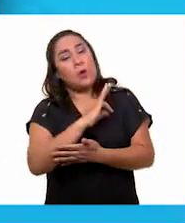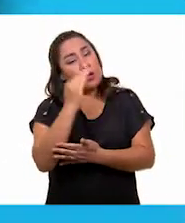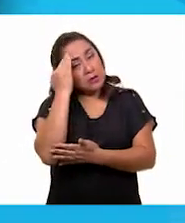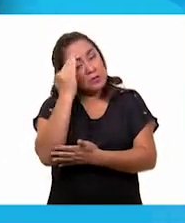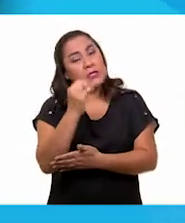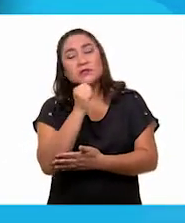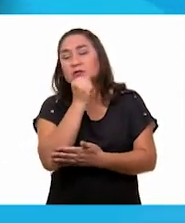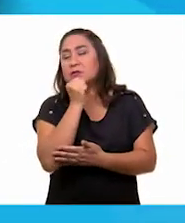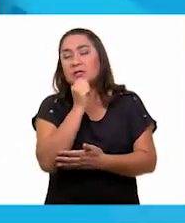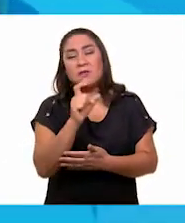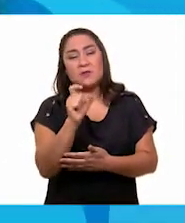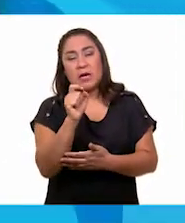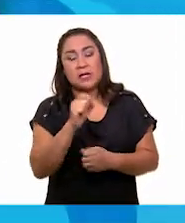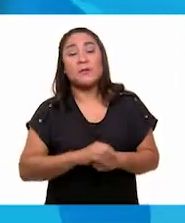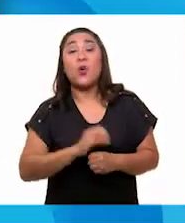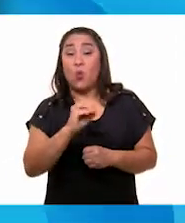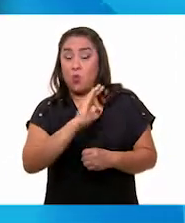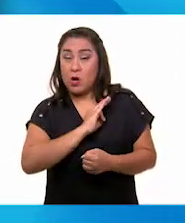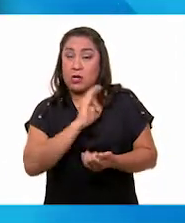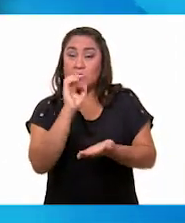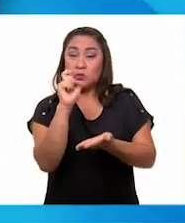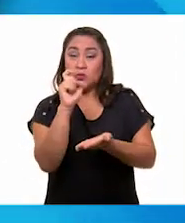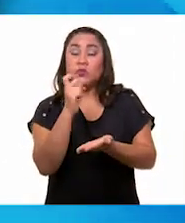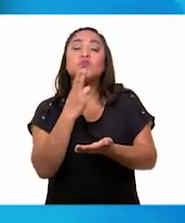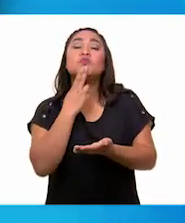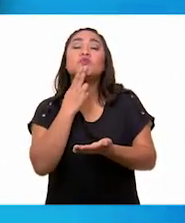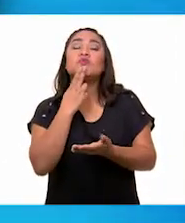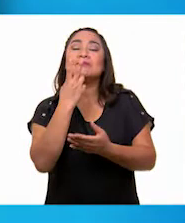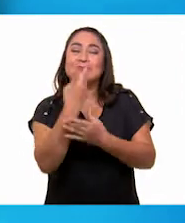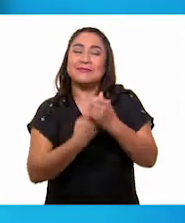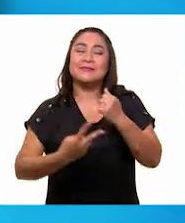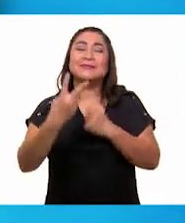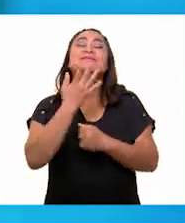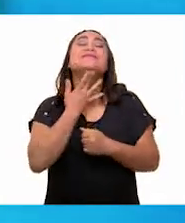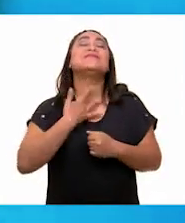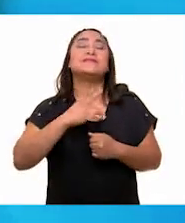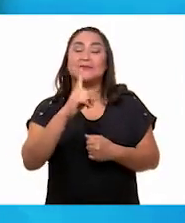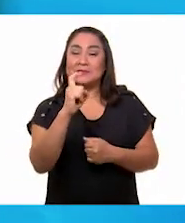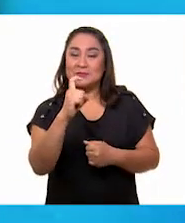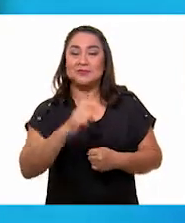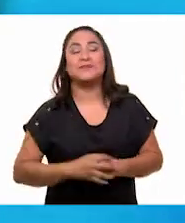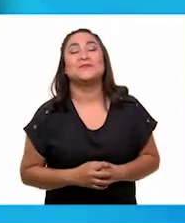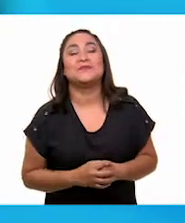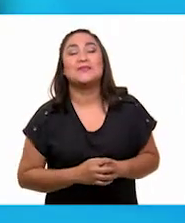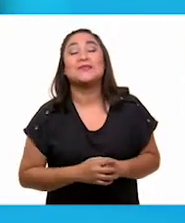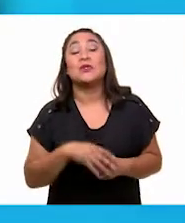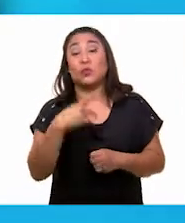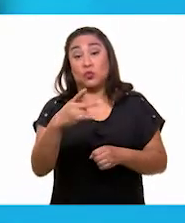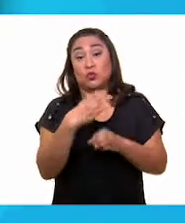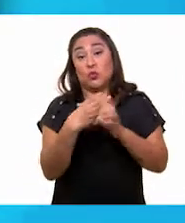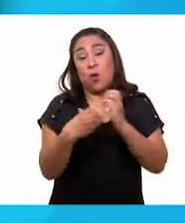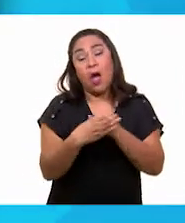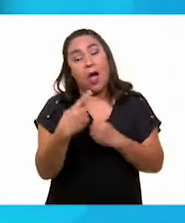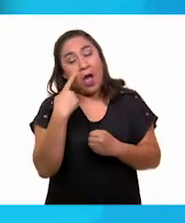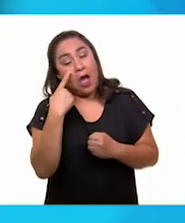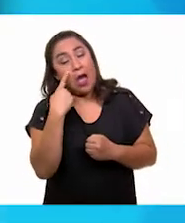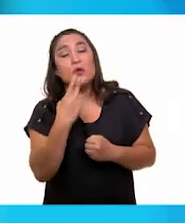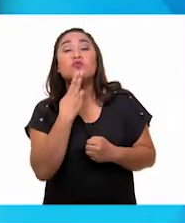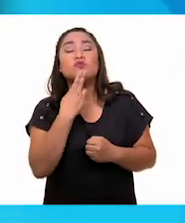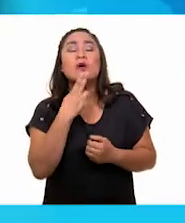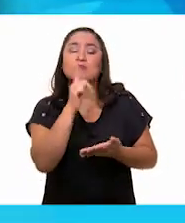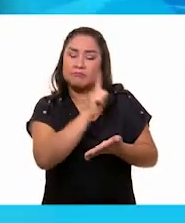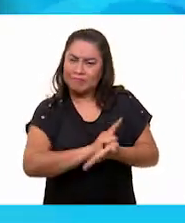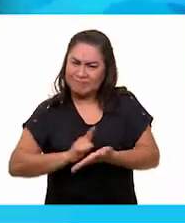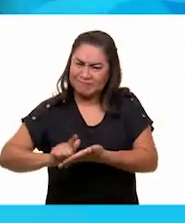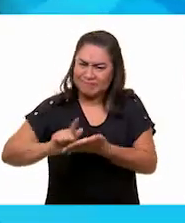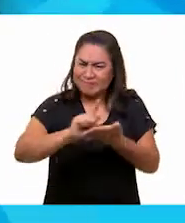durante 20 segundos o aplica desinfectante a base de agua y alcohol. Desinfecta las superficies de los objetos que